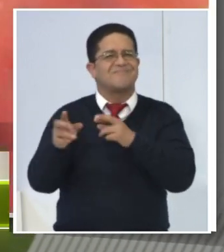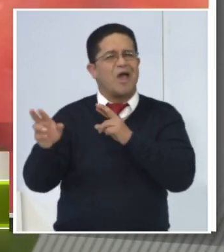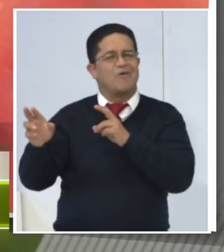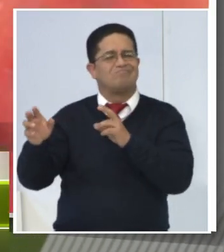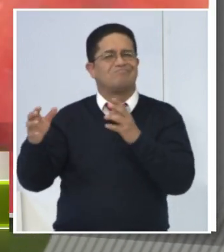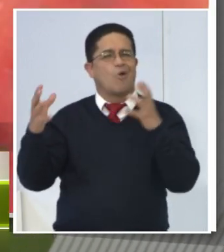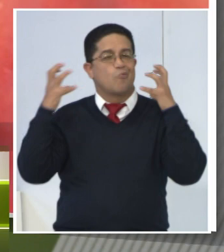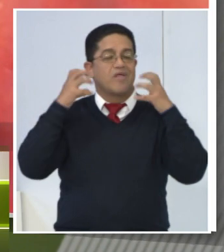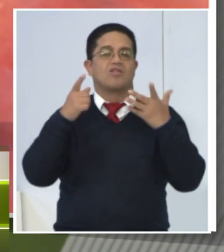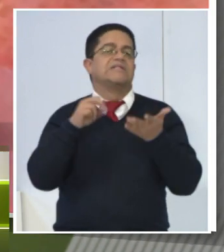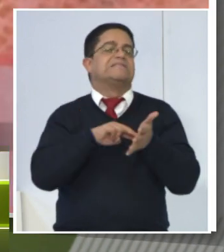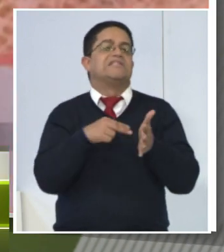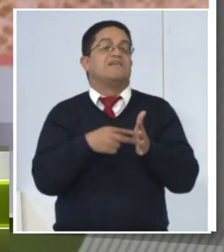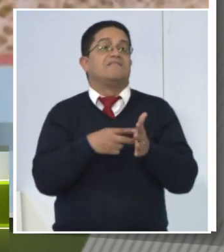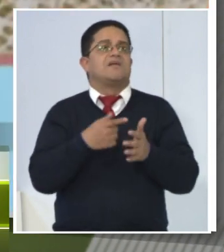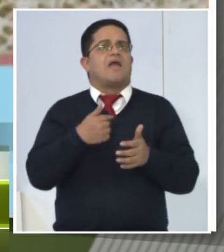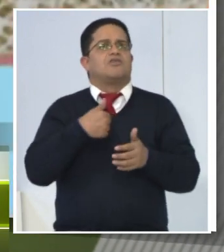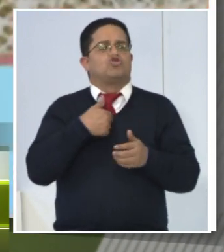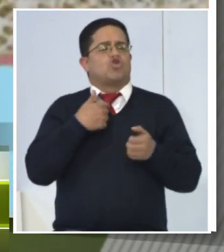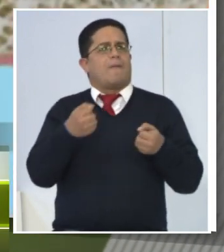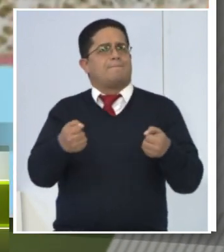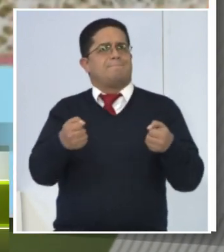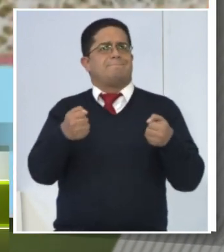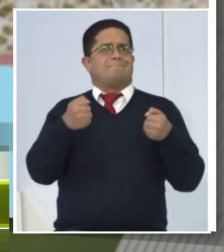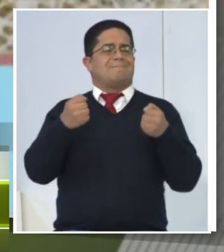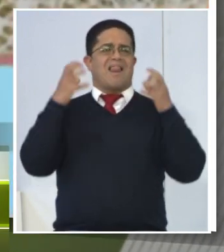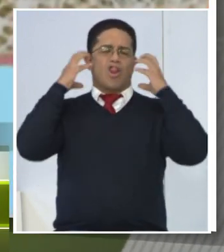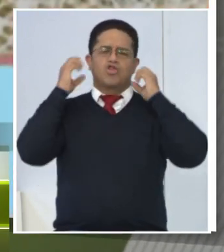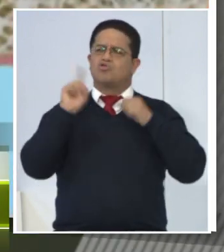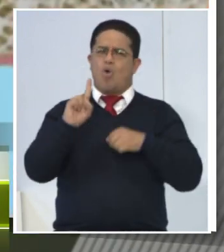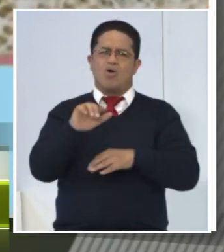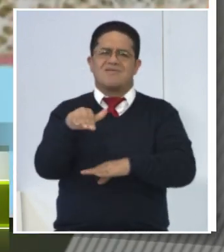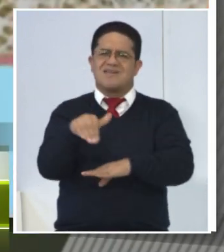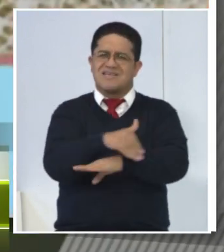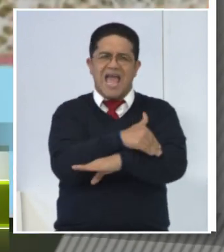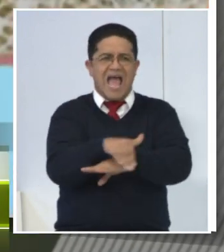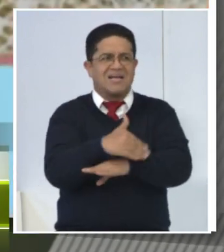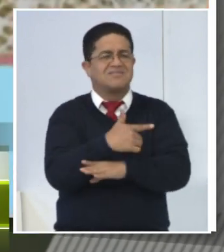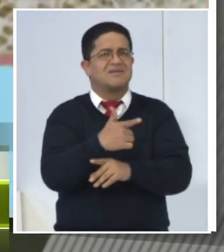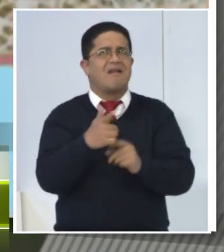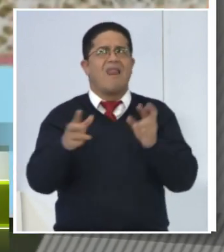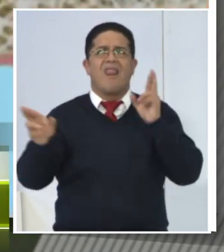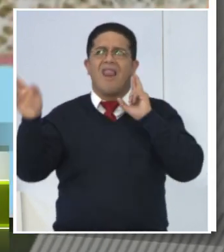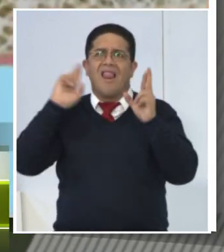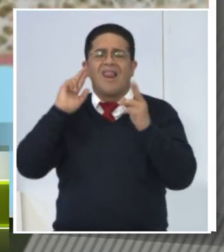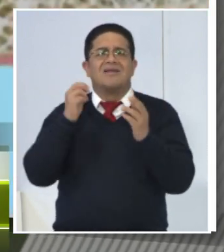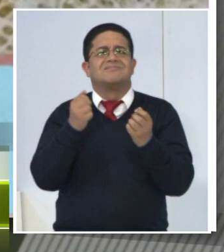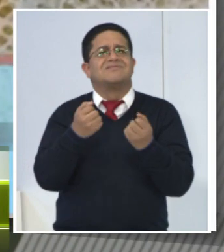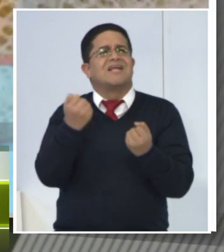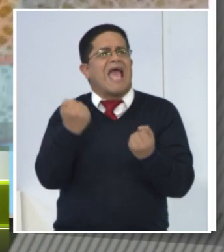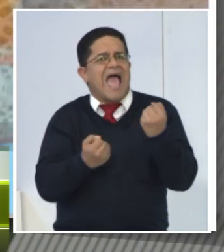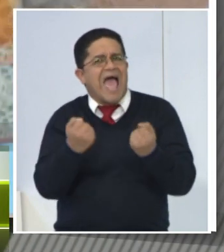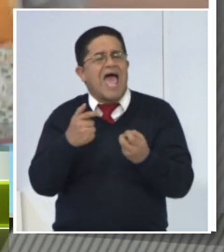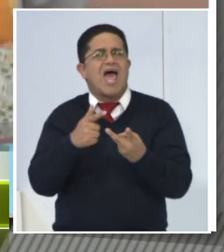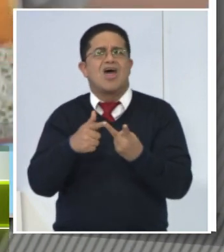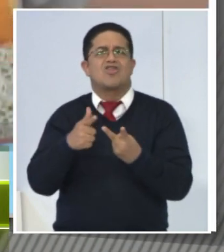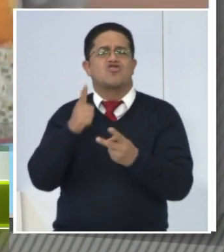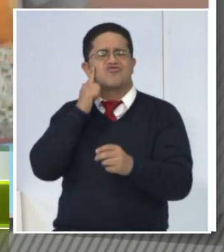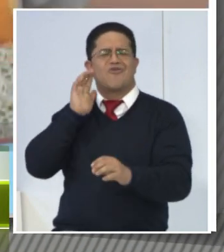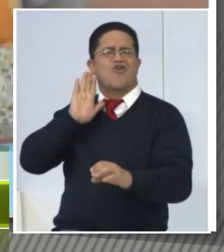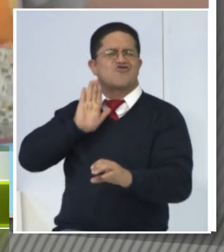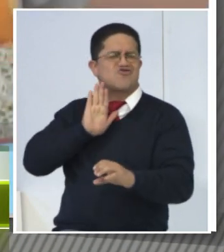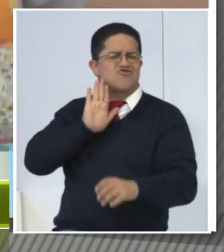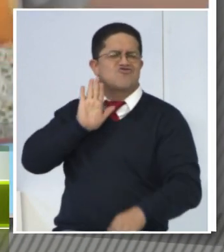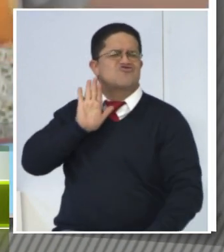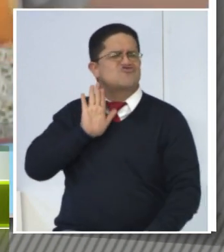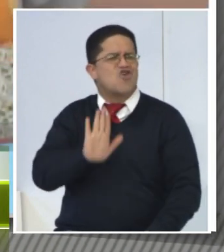ser un piloto para estar expuesto a ruido, estar en la calle simplemente con el ruido de los vehículos, las cornetas, esto puede